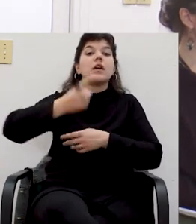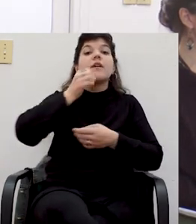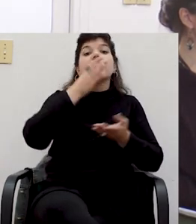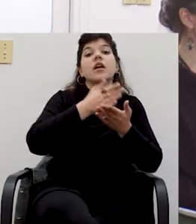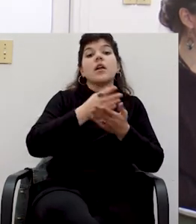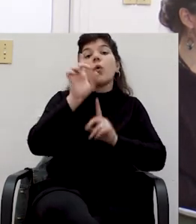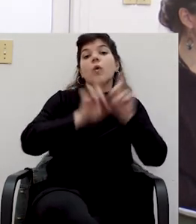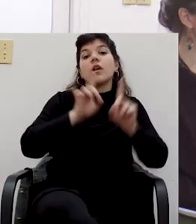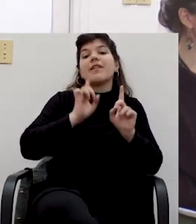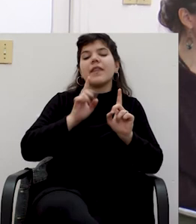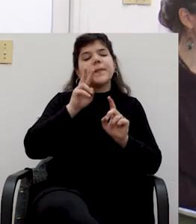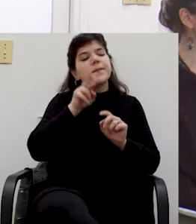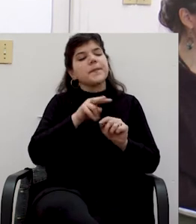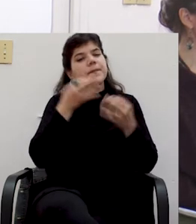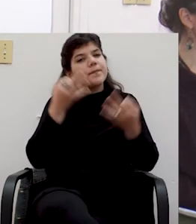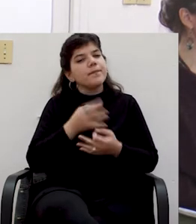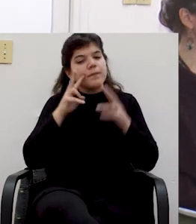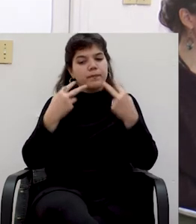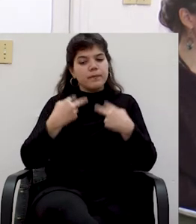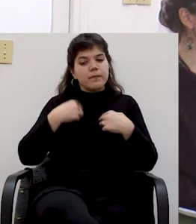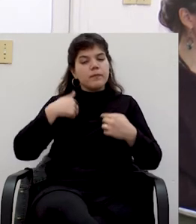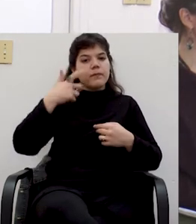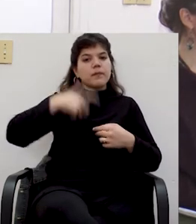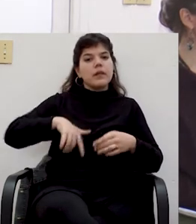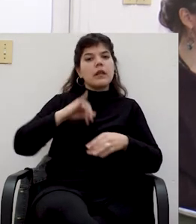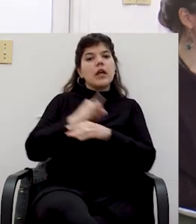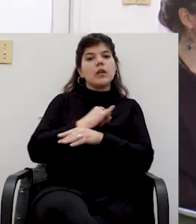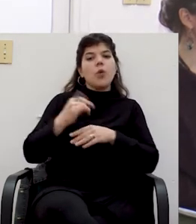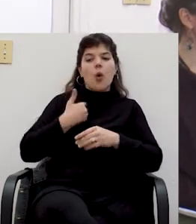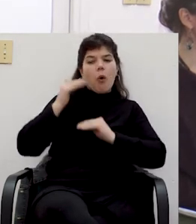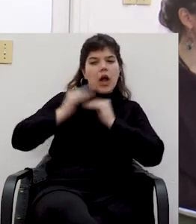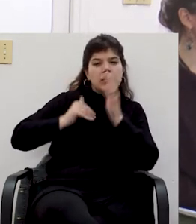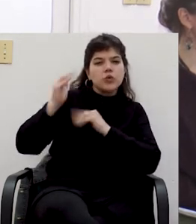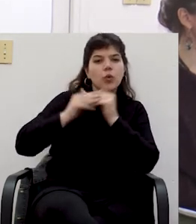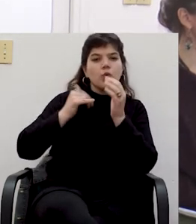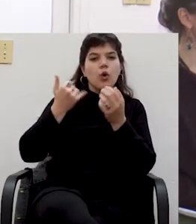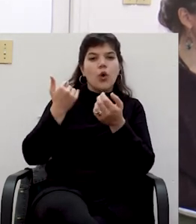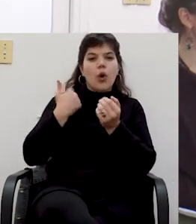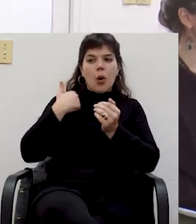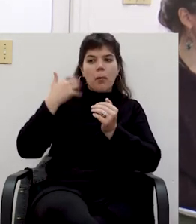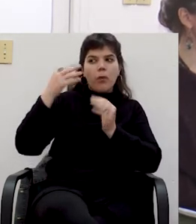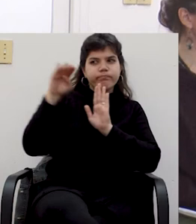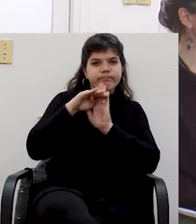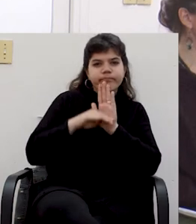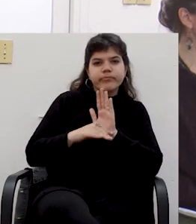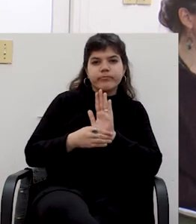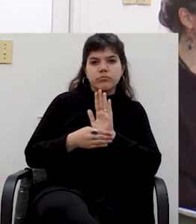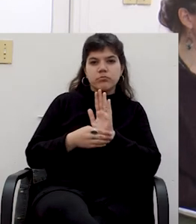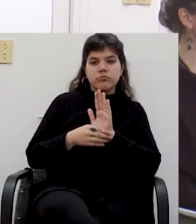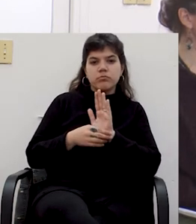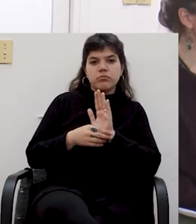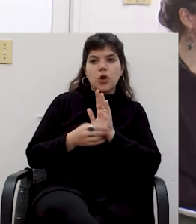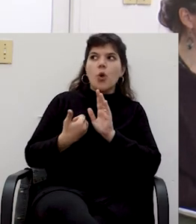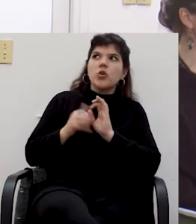debía revisar su institucionalidad, su estructura, su diseño programático, el